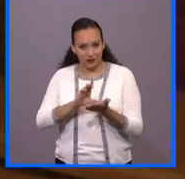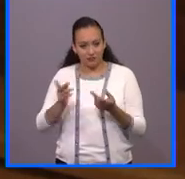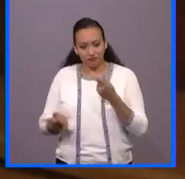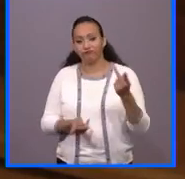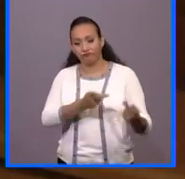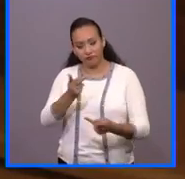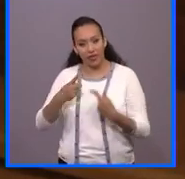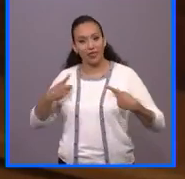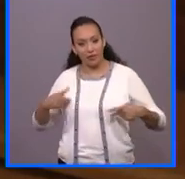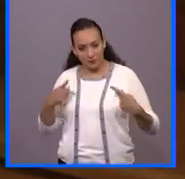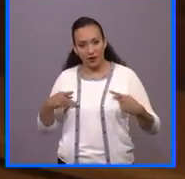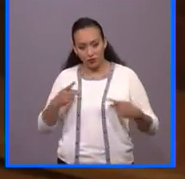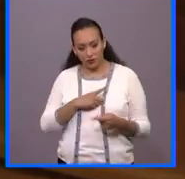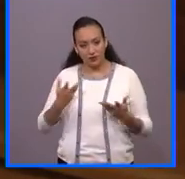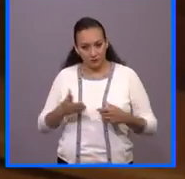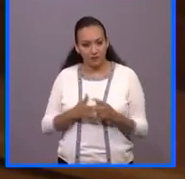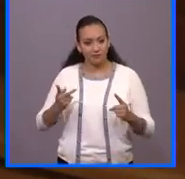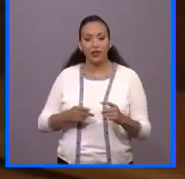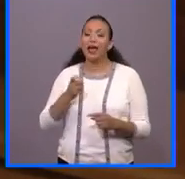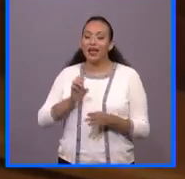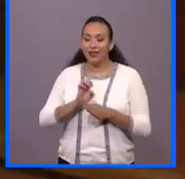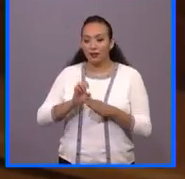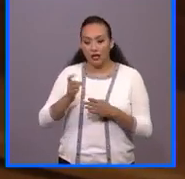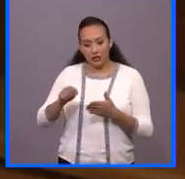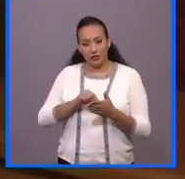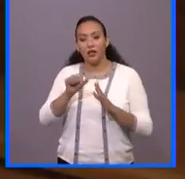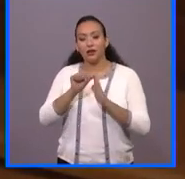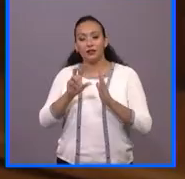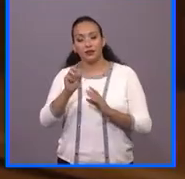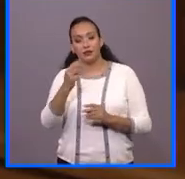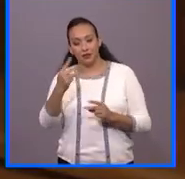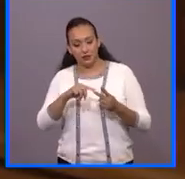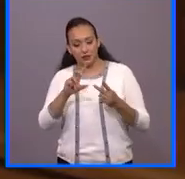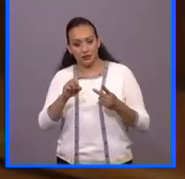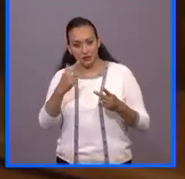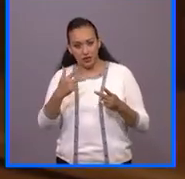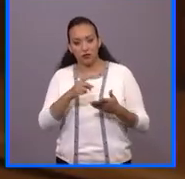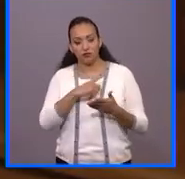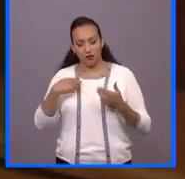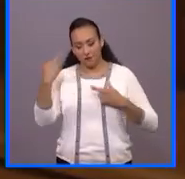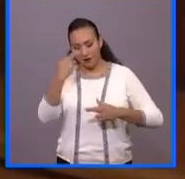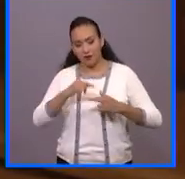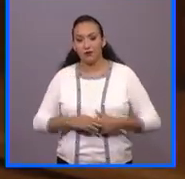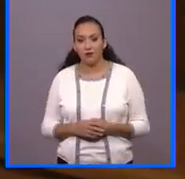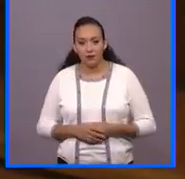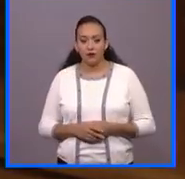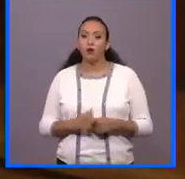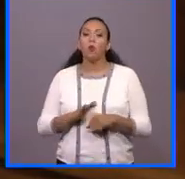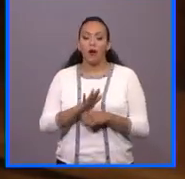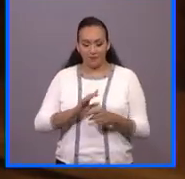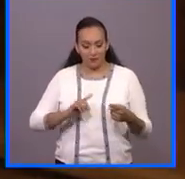En consecuencia, la propuesta es declarar la invalidez de los artículos 33 y 38, el primero en la